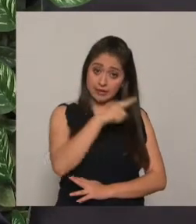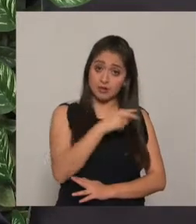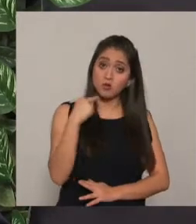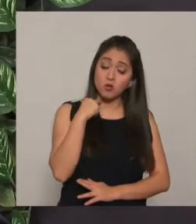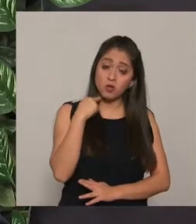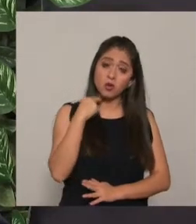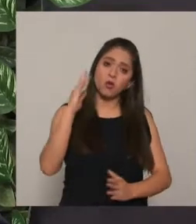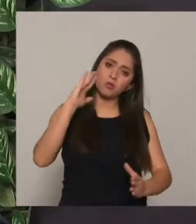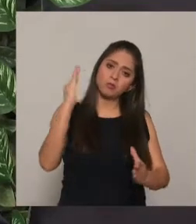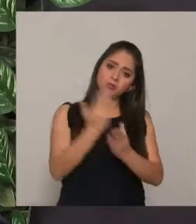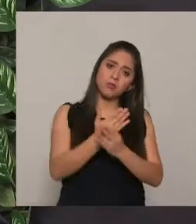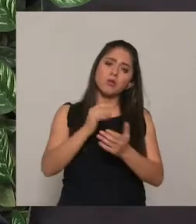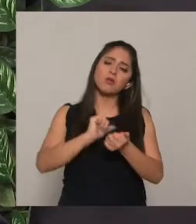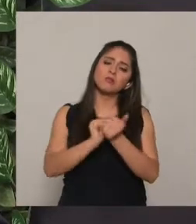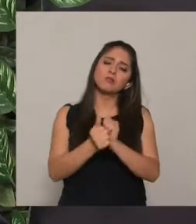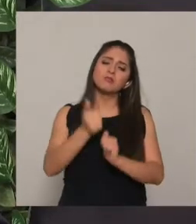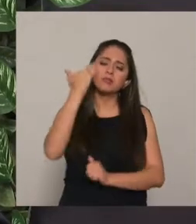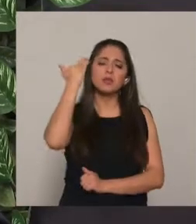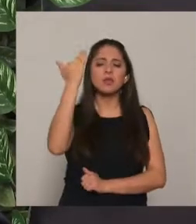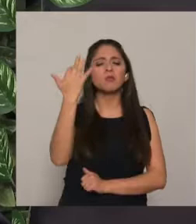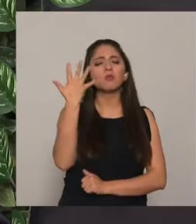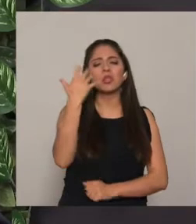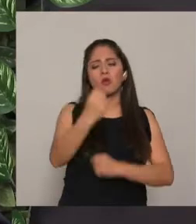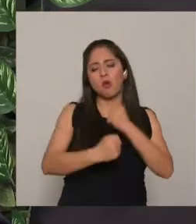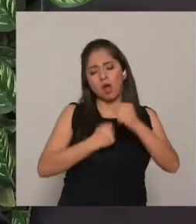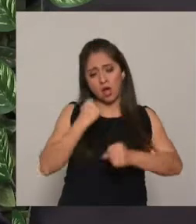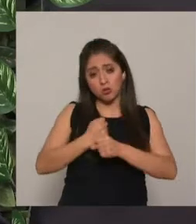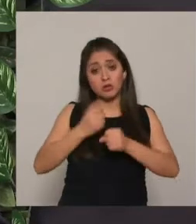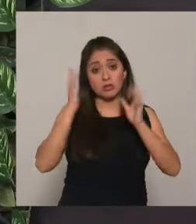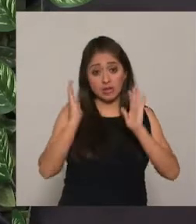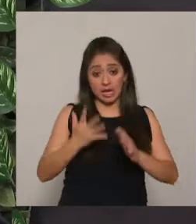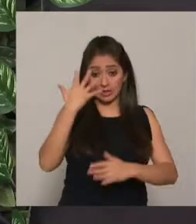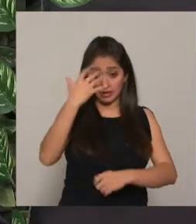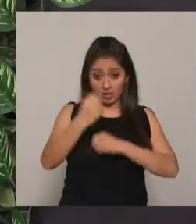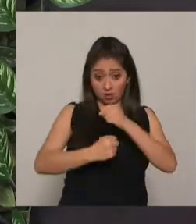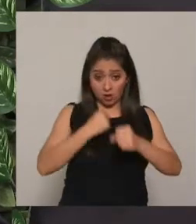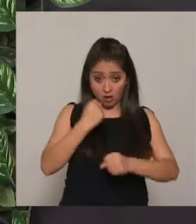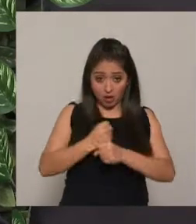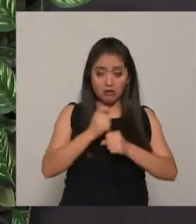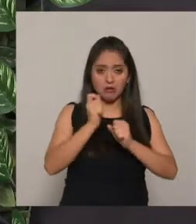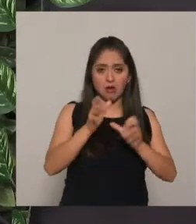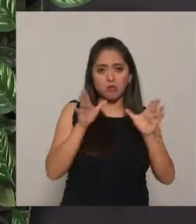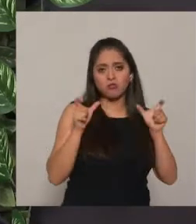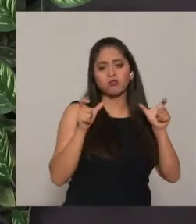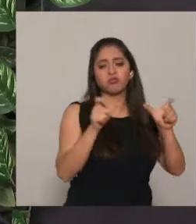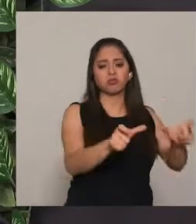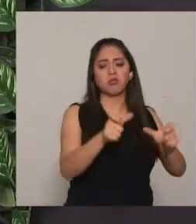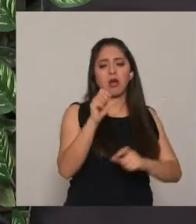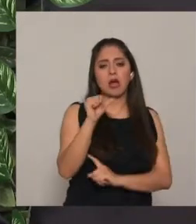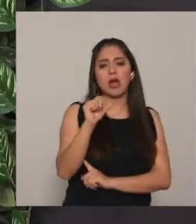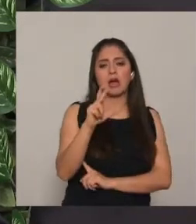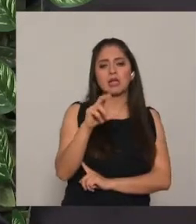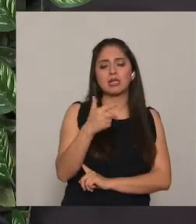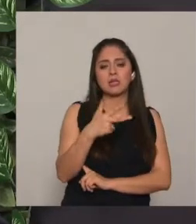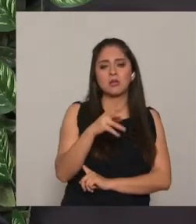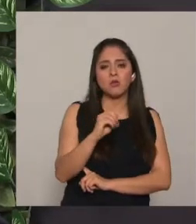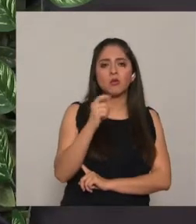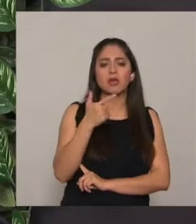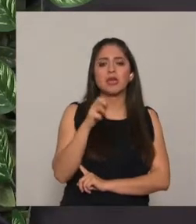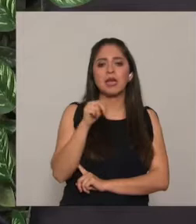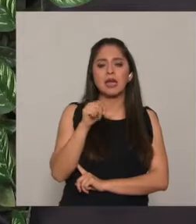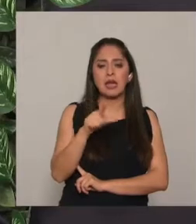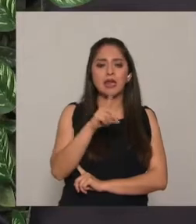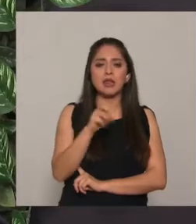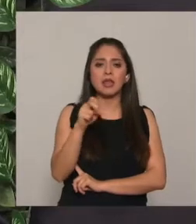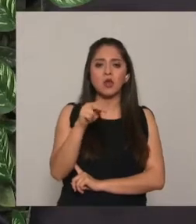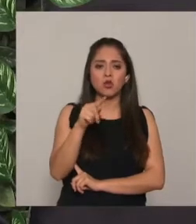guarda una vez concluidos 5 años. Al 5.º año ya lo manda para guarda y custodia definitiva al Archivo General de Notarías. En el